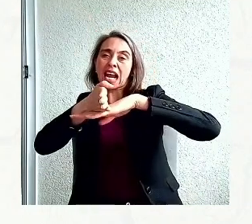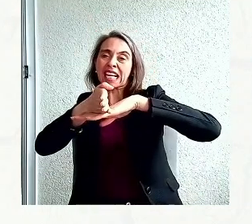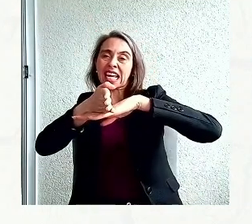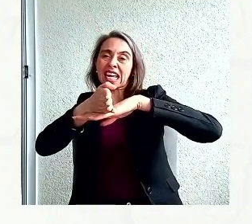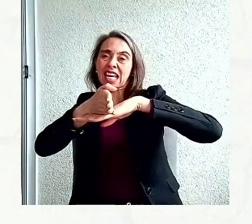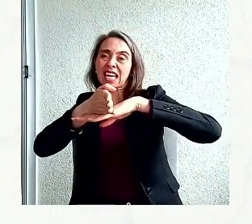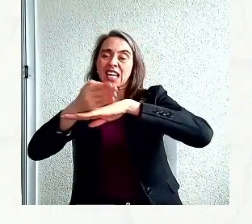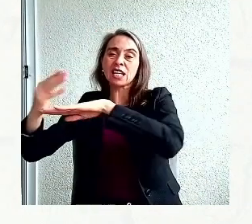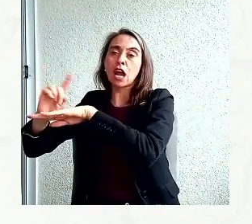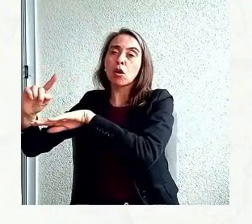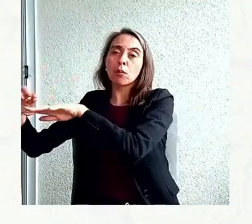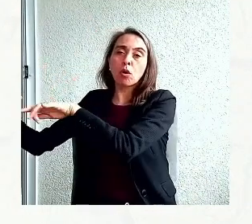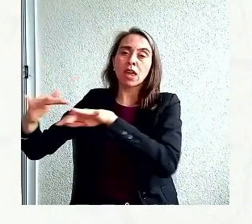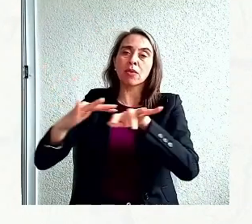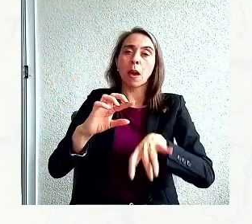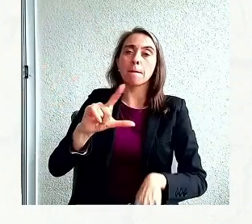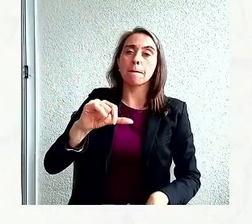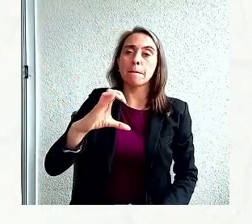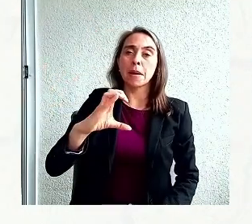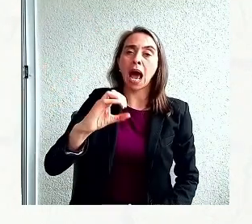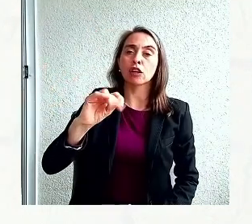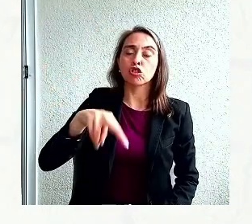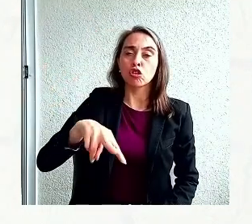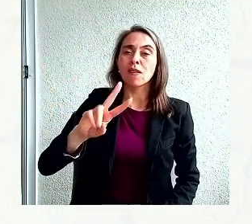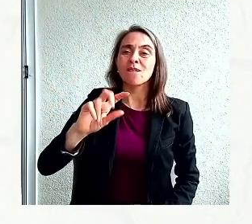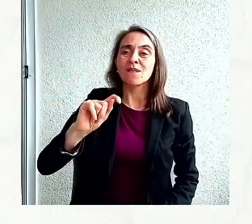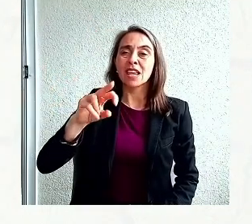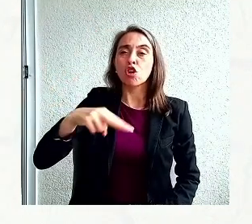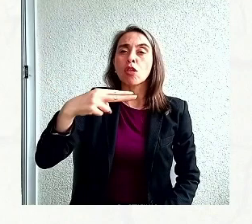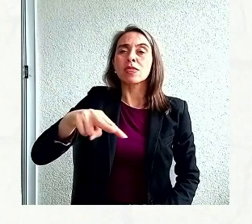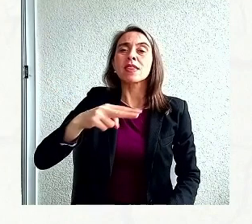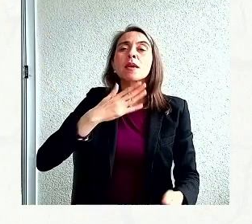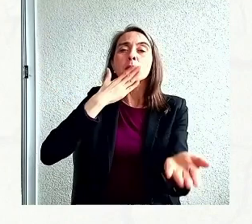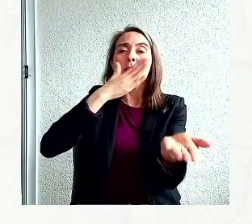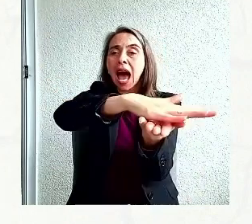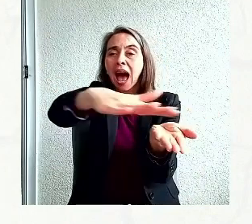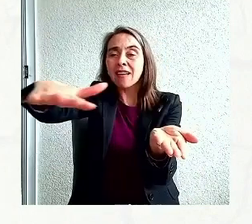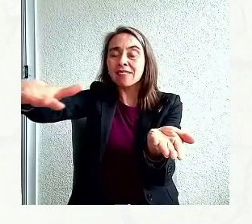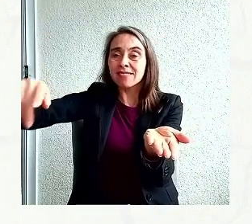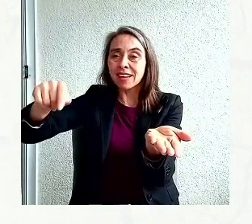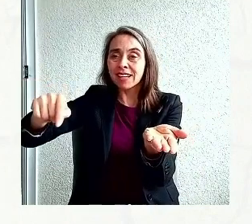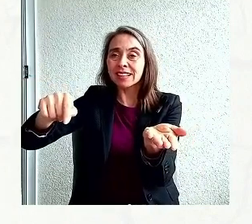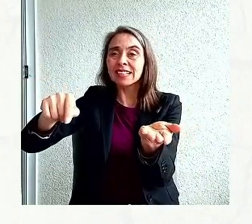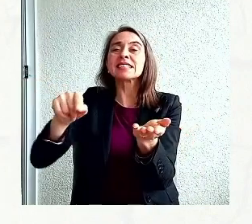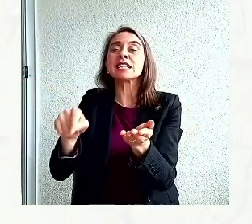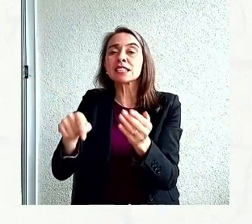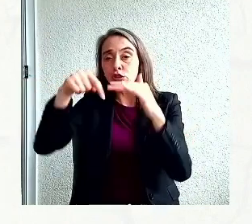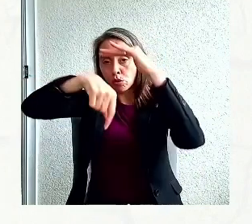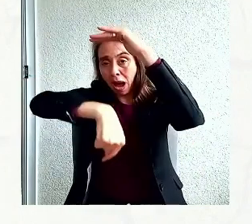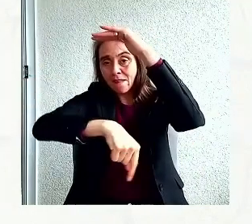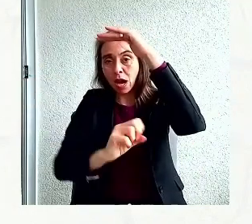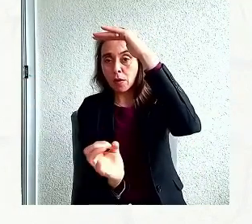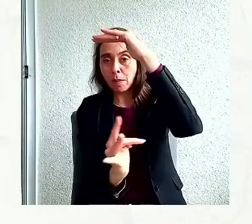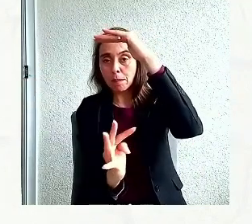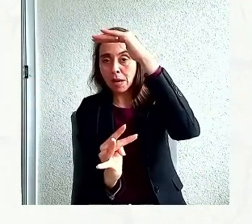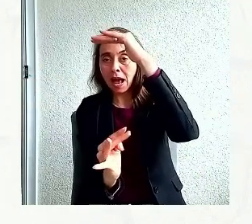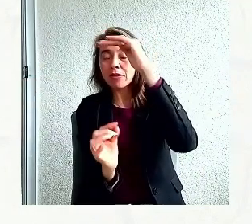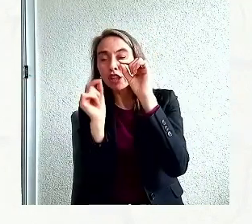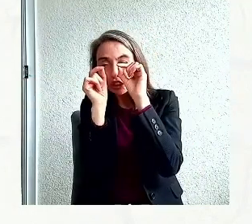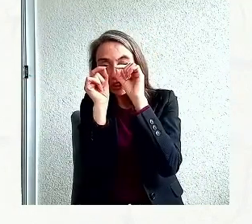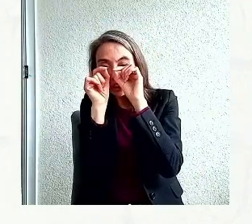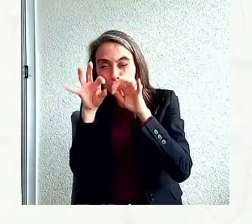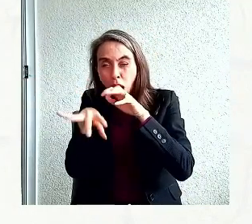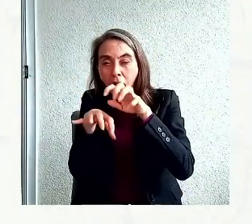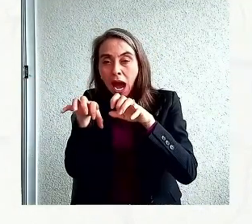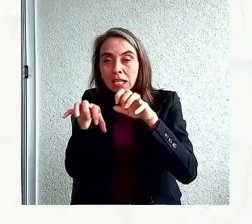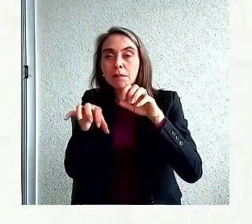viven tanto, que hacen fotosíntesis, como los pequeños animales microscópicos de la columna de agua. Obviamente las ballenas, las aves